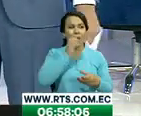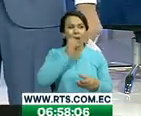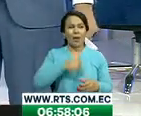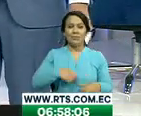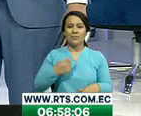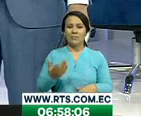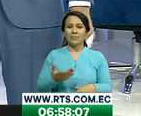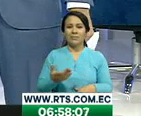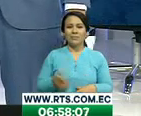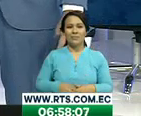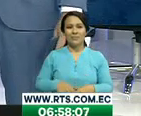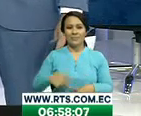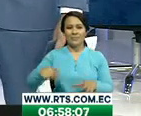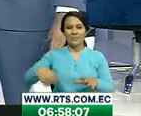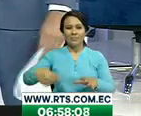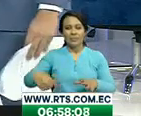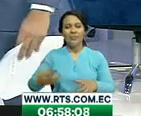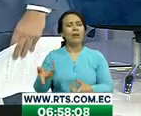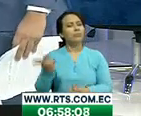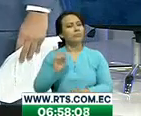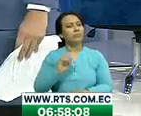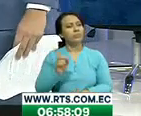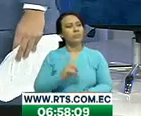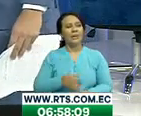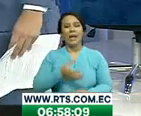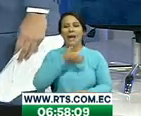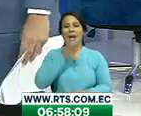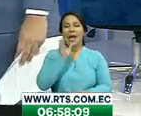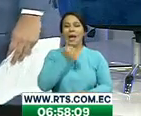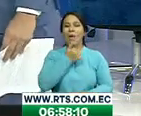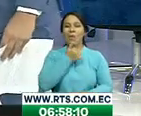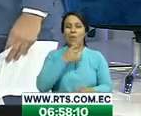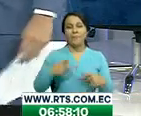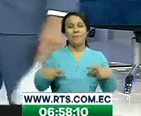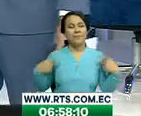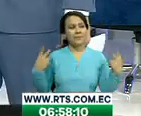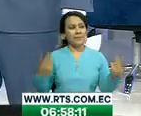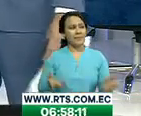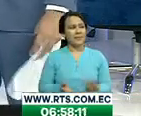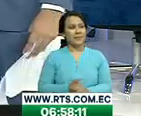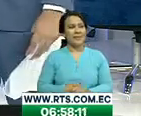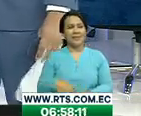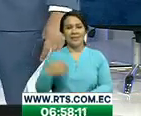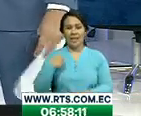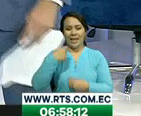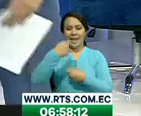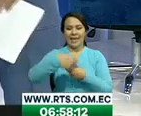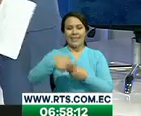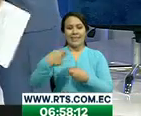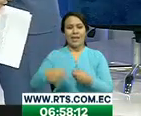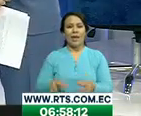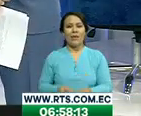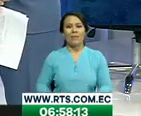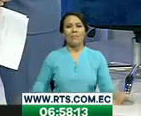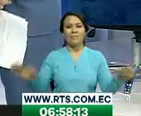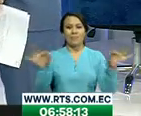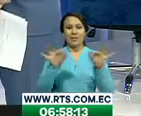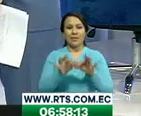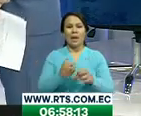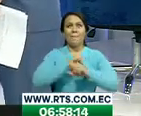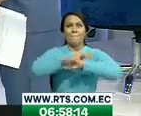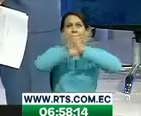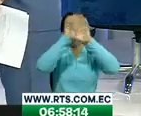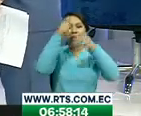avena, agua, métale el un agua durano. Es vida. Ah, sí. El agua es pero vida, así es. Agua. Ya tiene su guineíto, que ya. Eso es importante. Bastante, se come su bananito en la